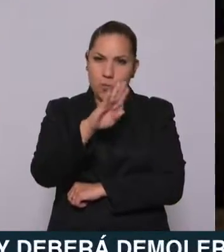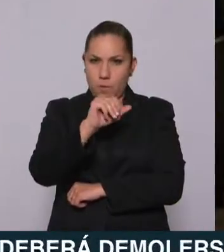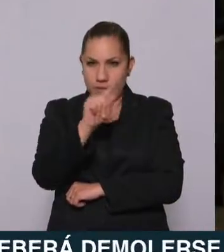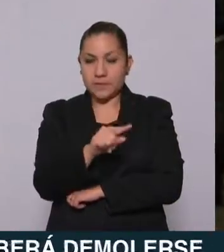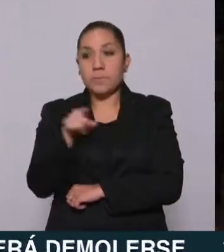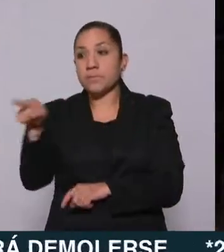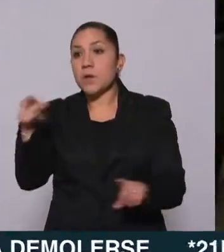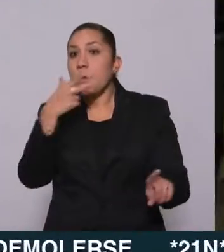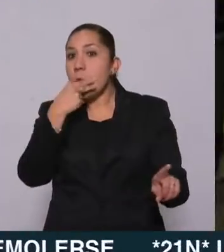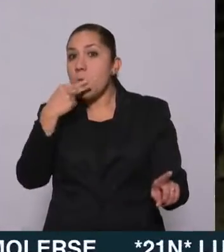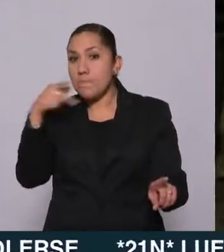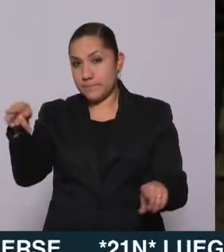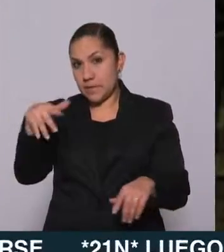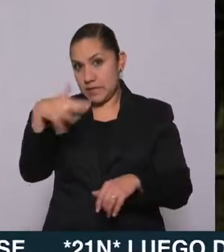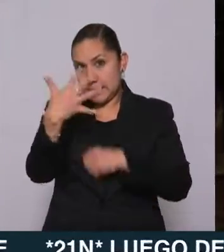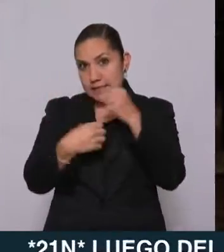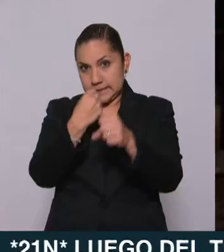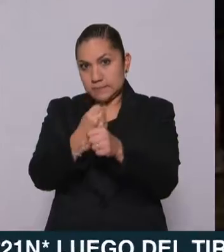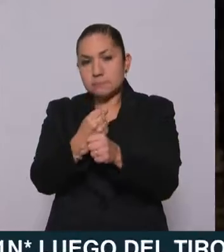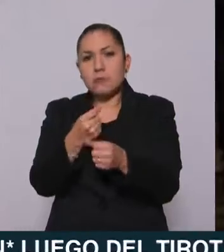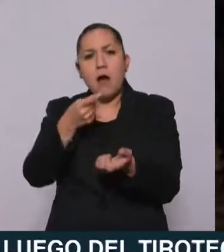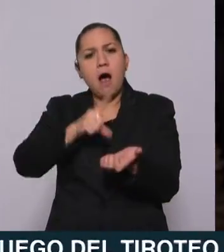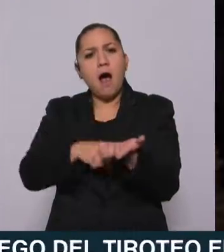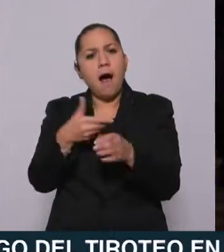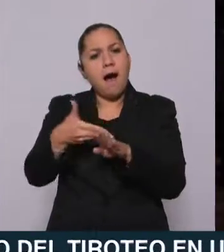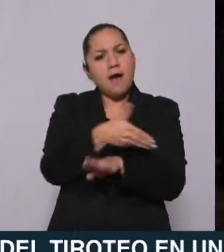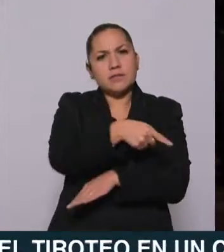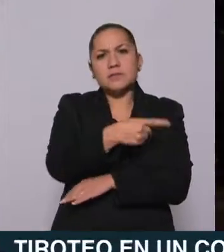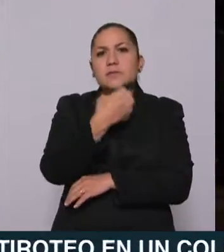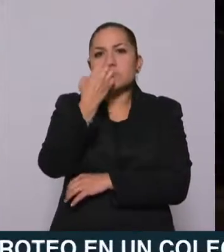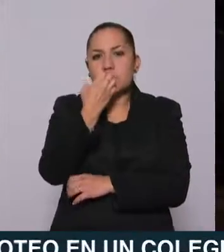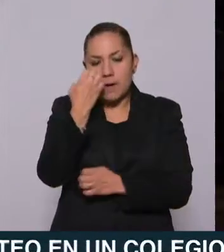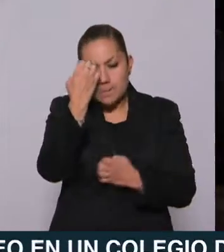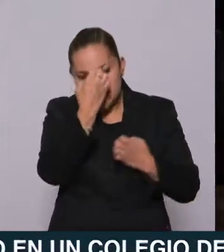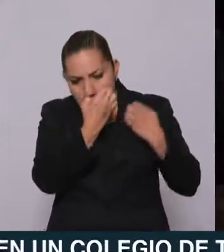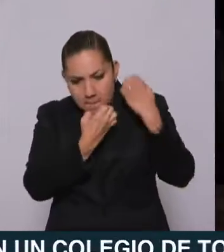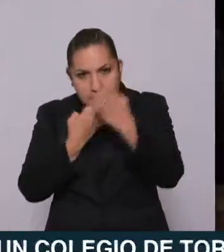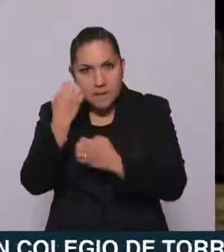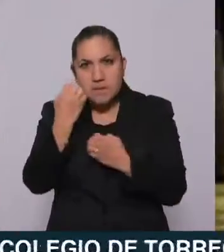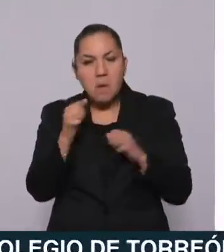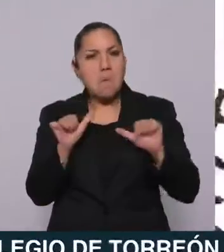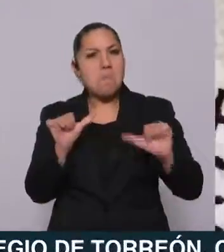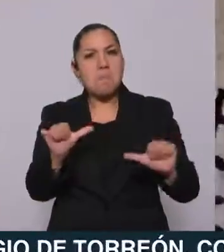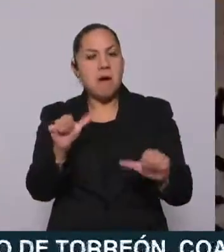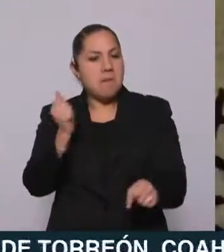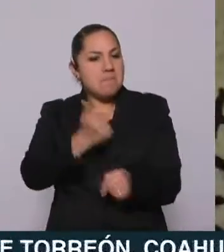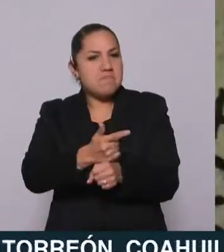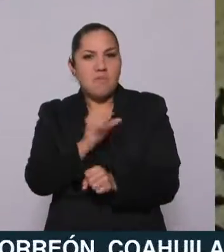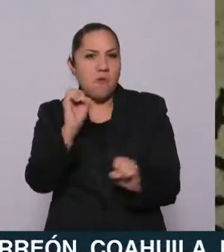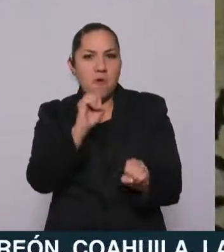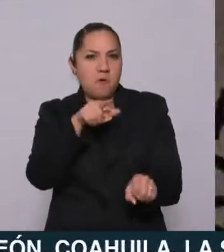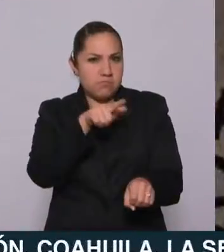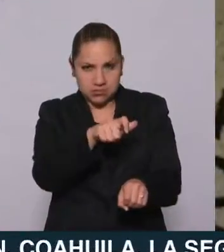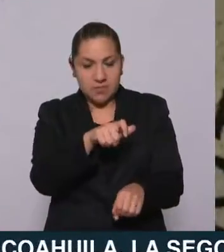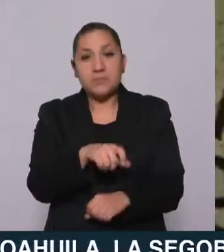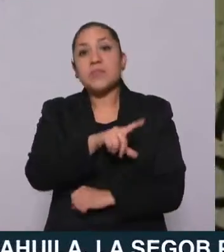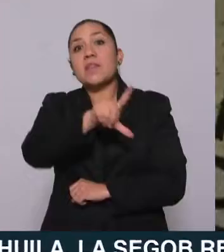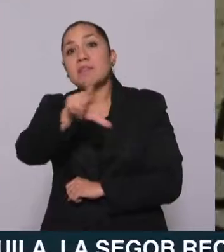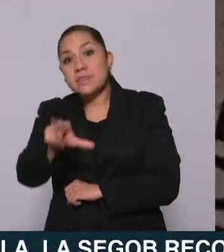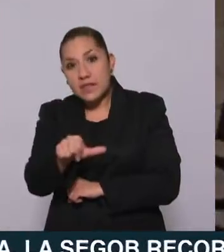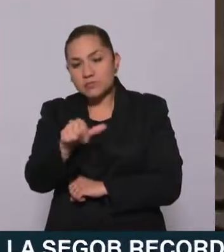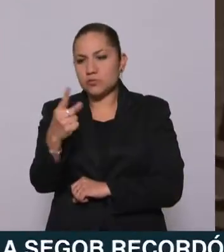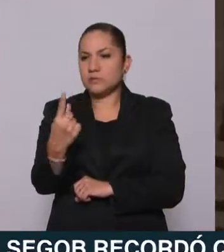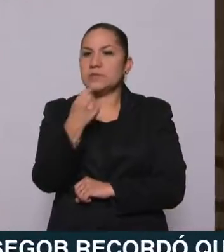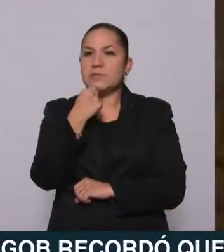15 años burló el operativo Mochila que ese día se realizó en el plantel. Un año más tarde, un estudiante de 13 años de la escuela